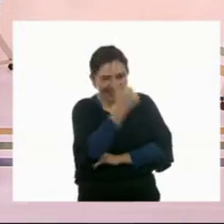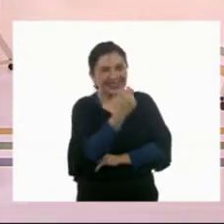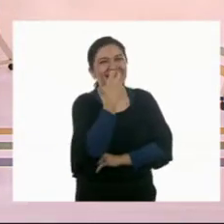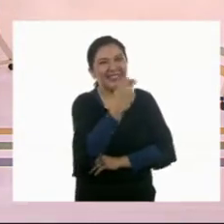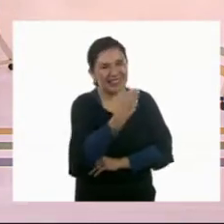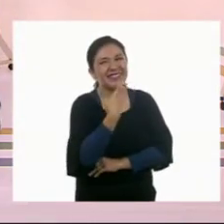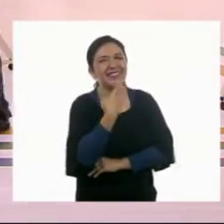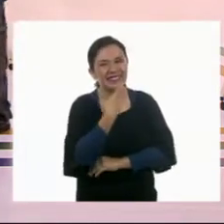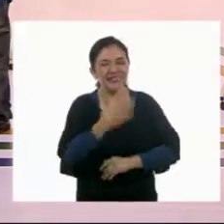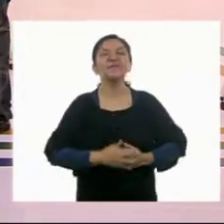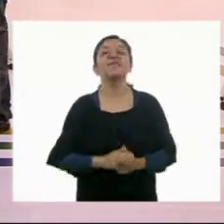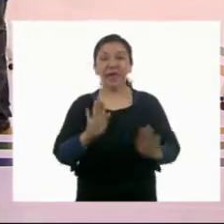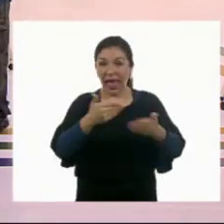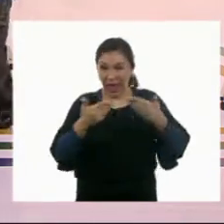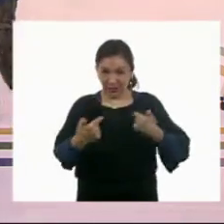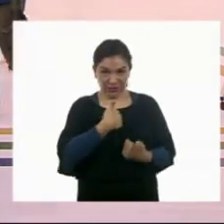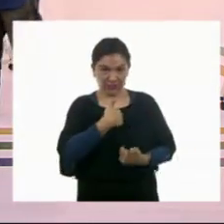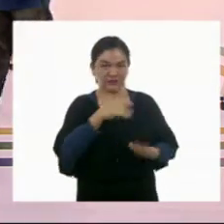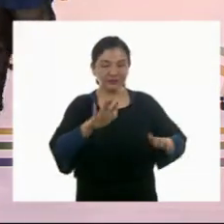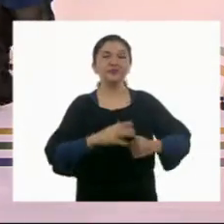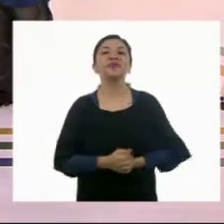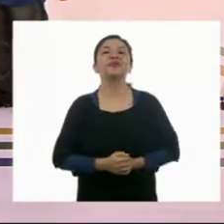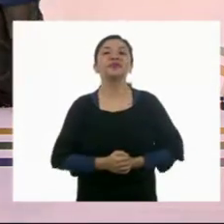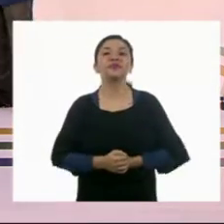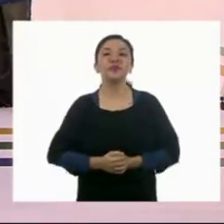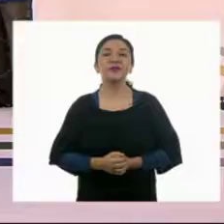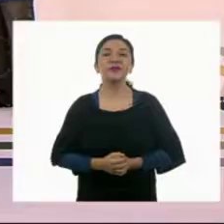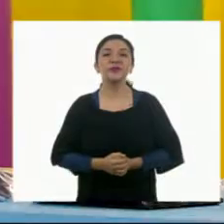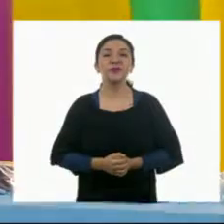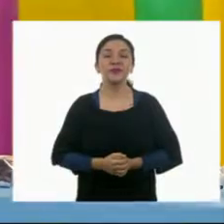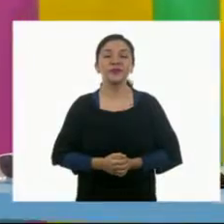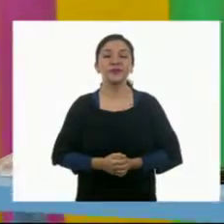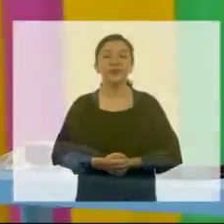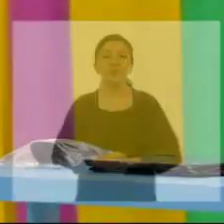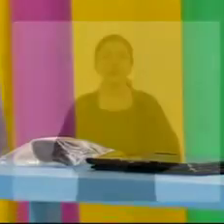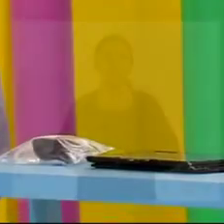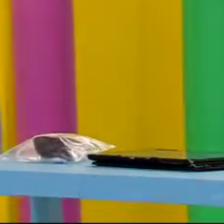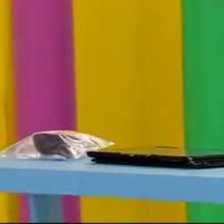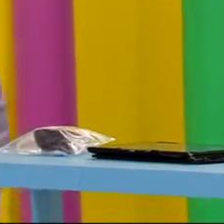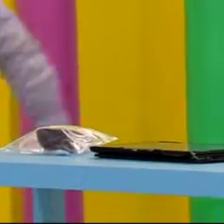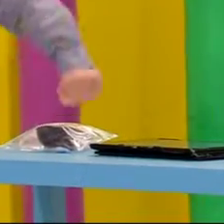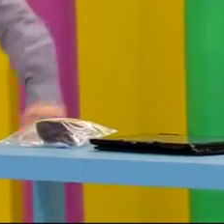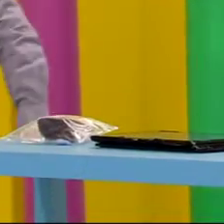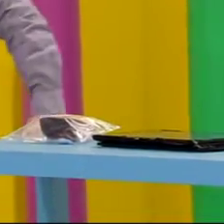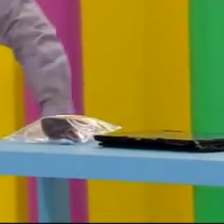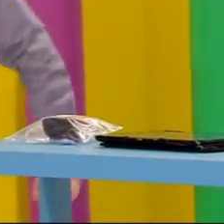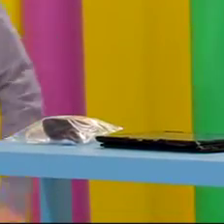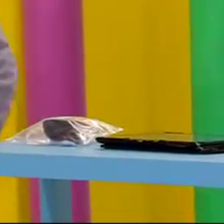Sí, muy bien. Muy bien, ahora me toca a mí. Sí. A ver si adivinan.